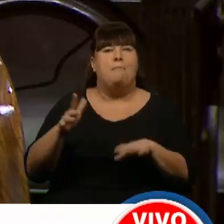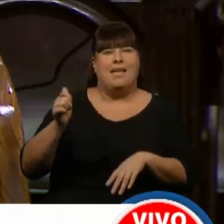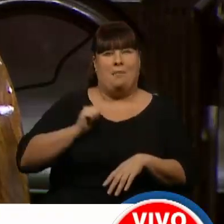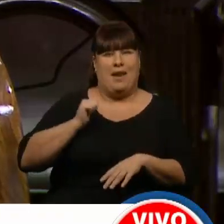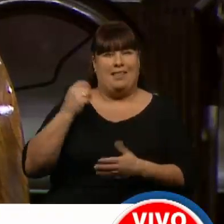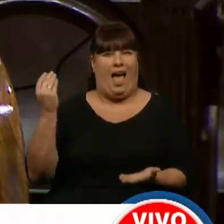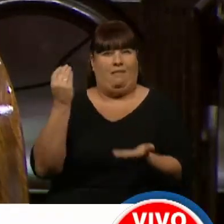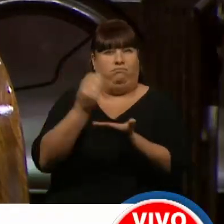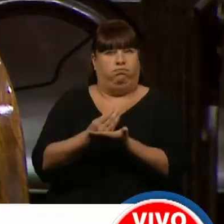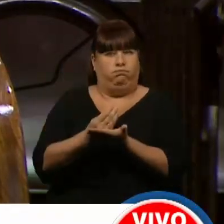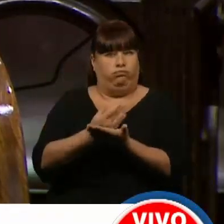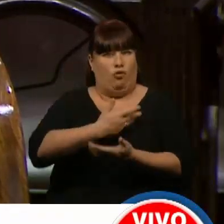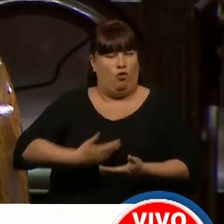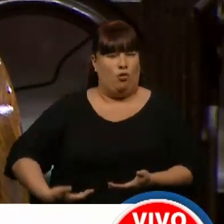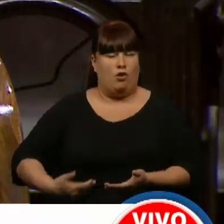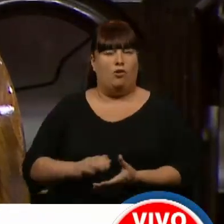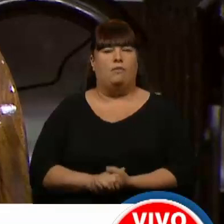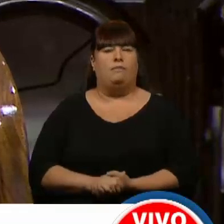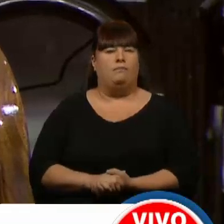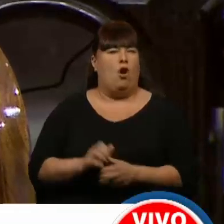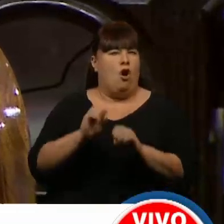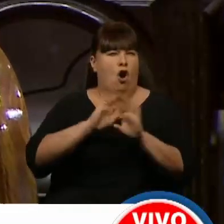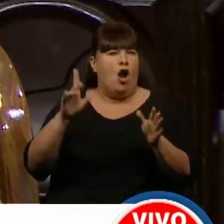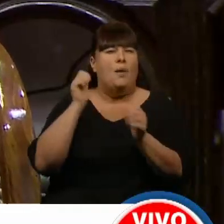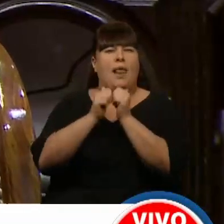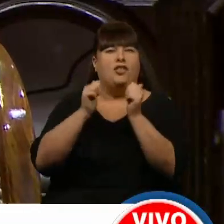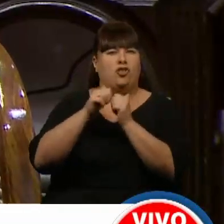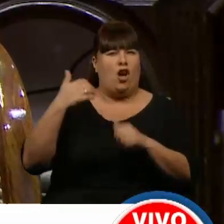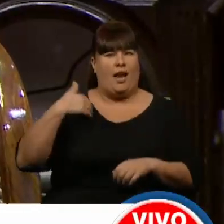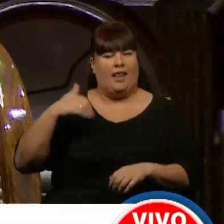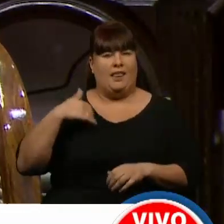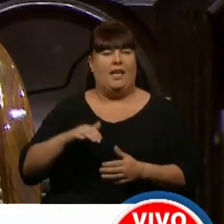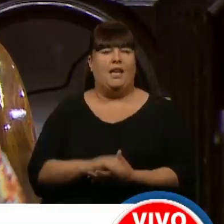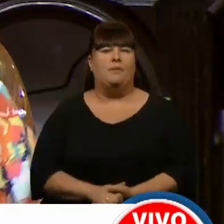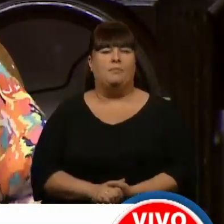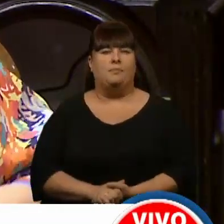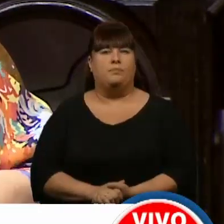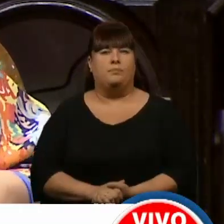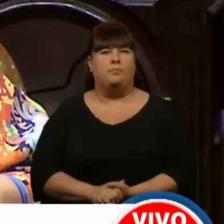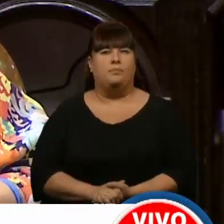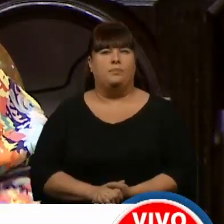dictadura cívico-militar más nefasta de la historia argentina.